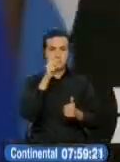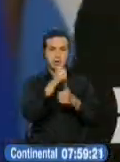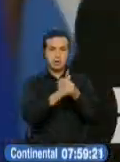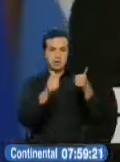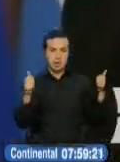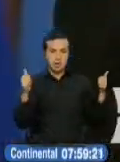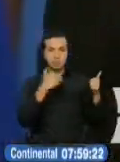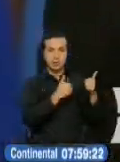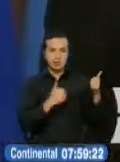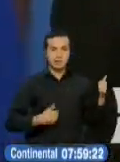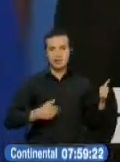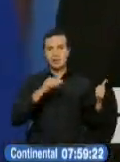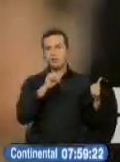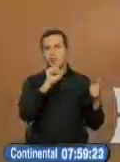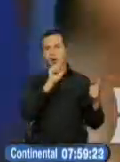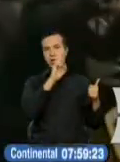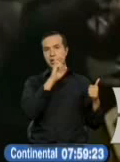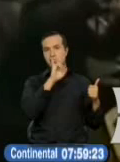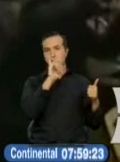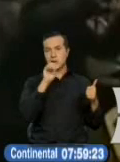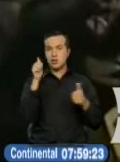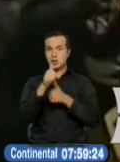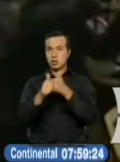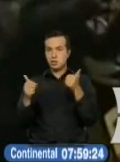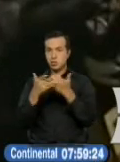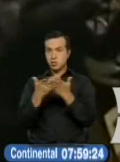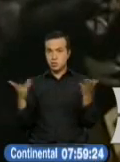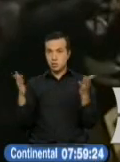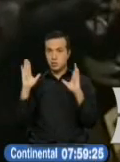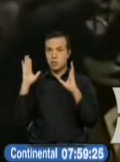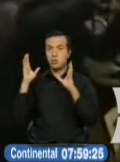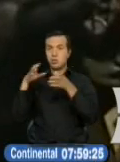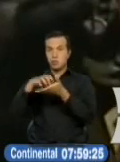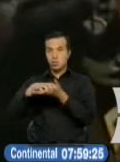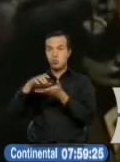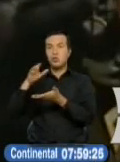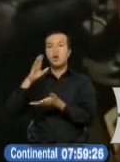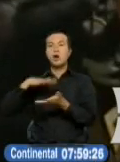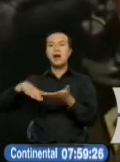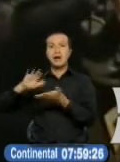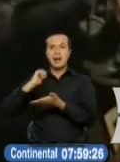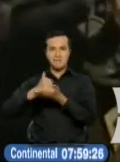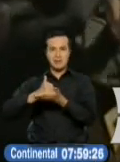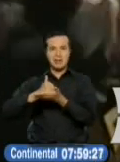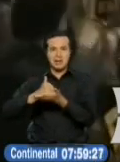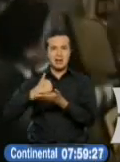del oficialismo. Fernández es precandidata a senadora para la provincia de Buenos Aires.